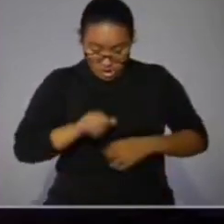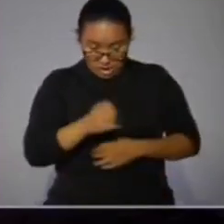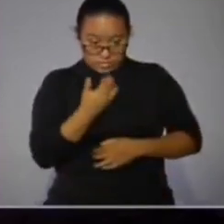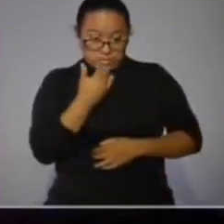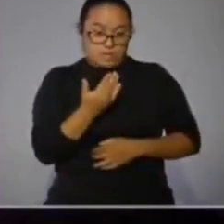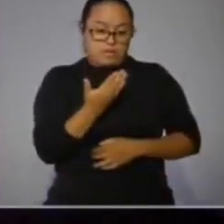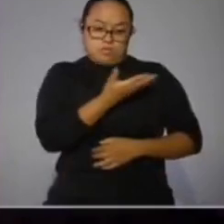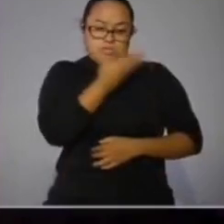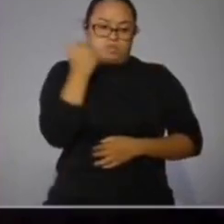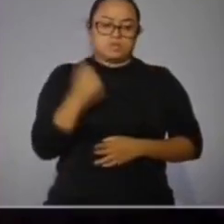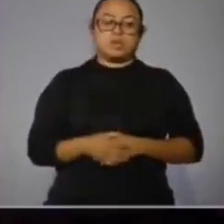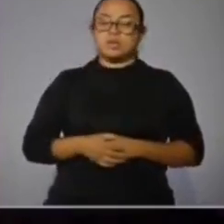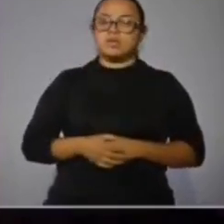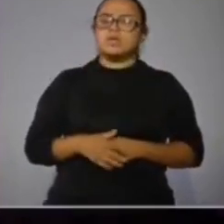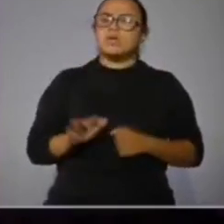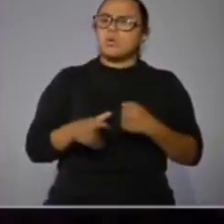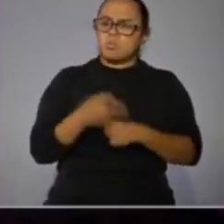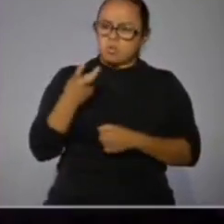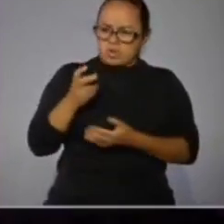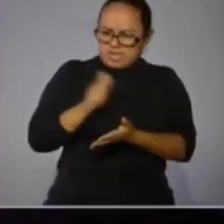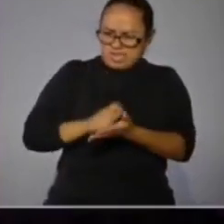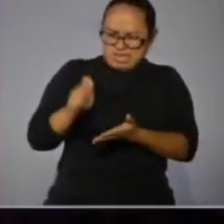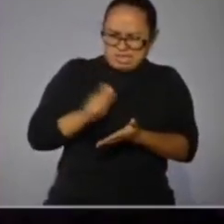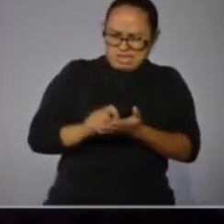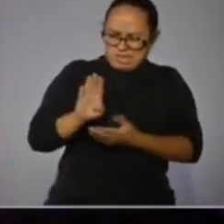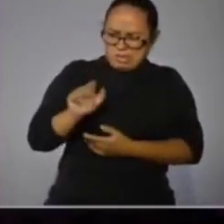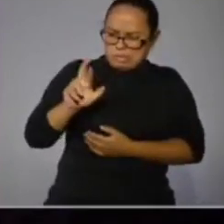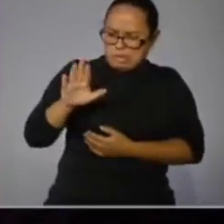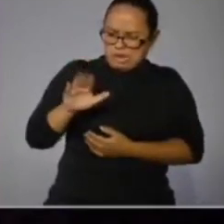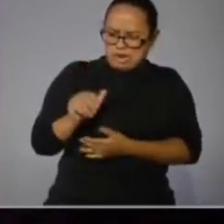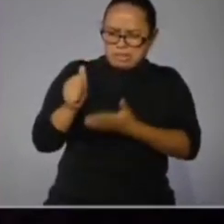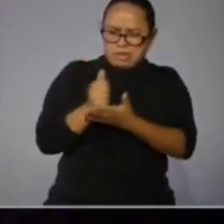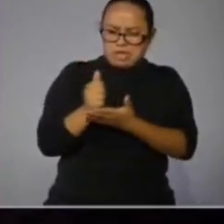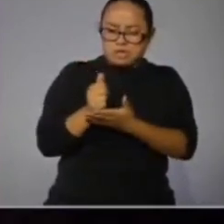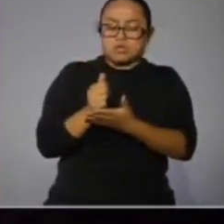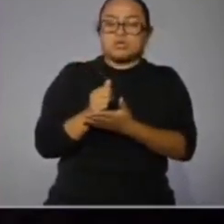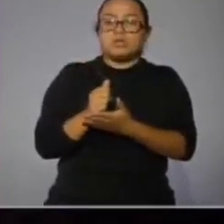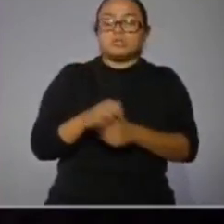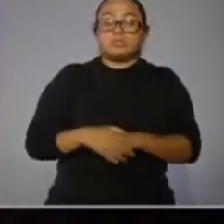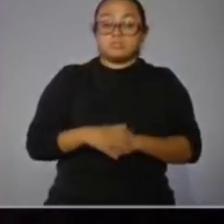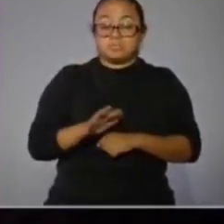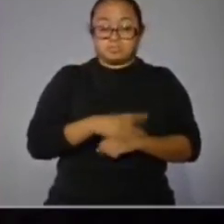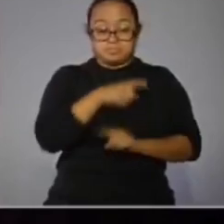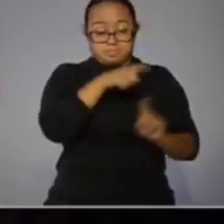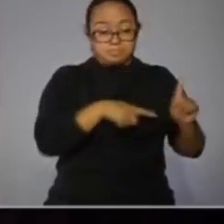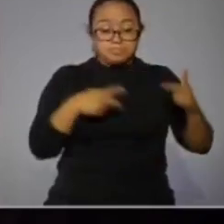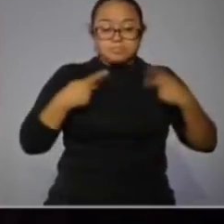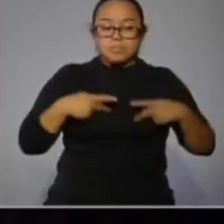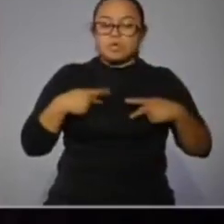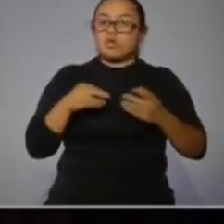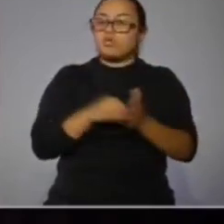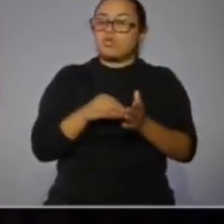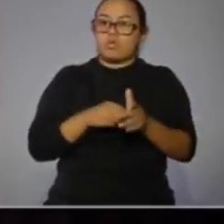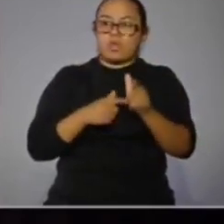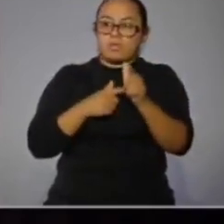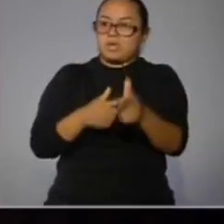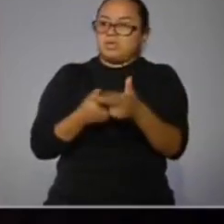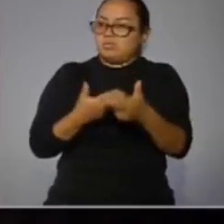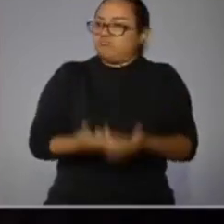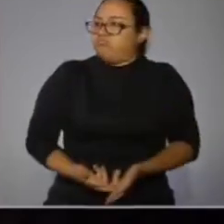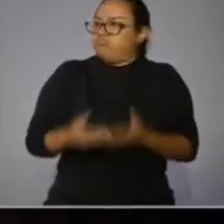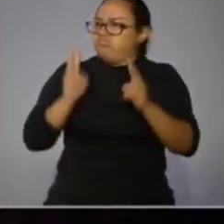¿Por qué escribir Barba Azul? Porque creo que este tipo de personajes siguen abundando aún